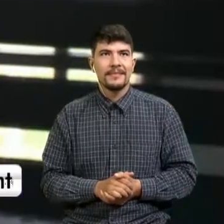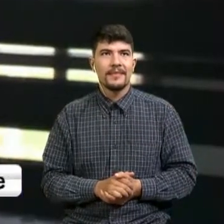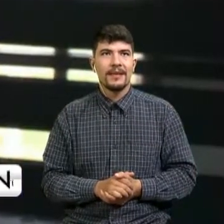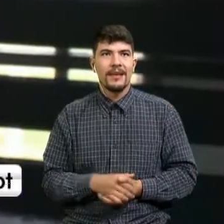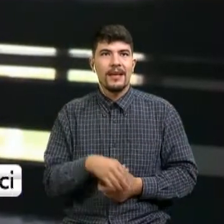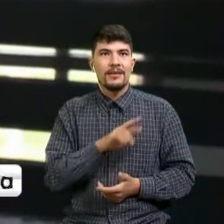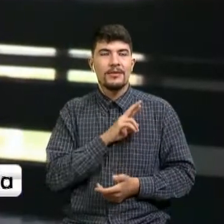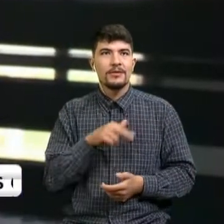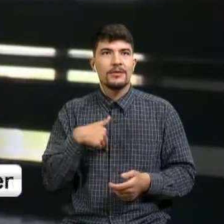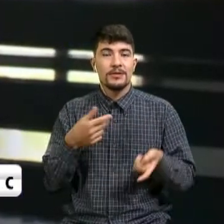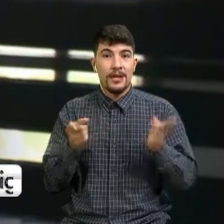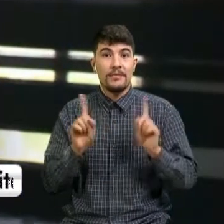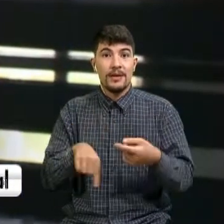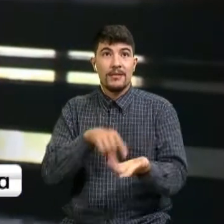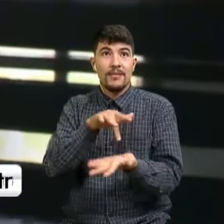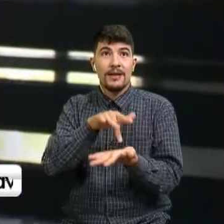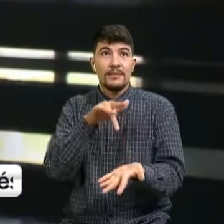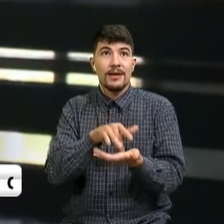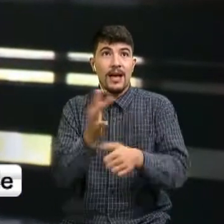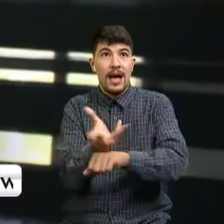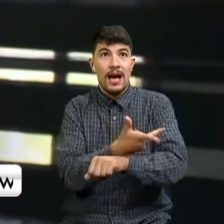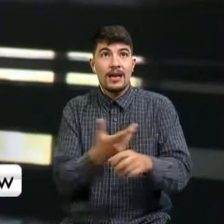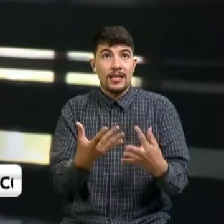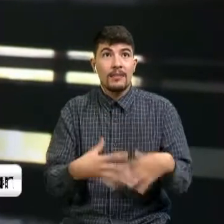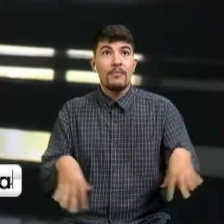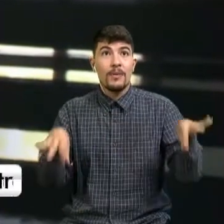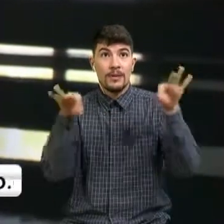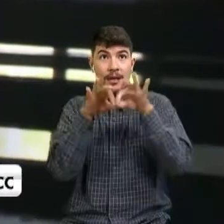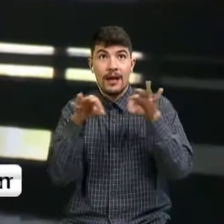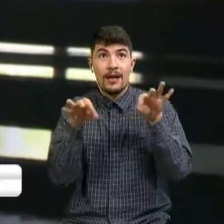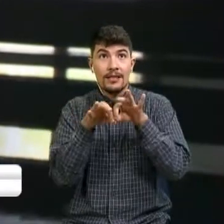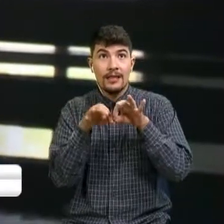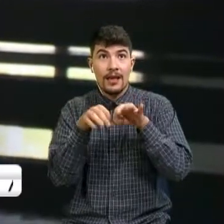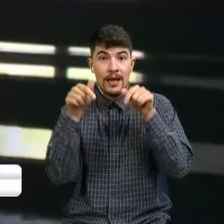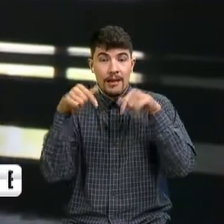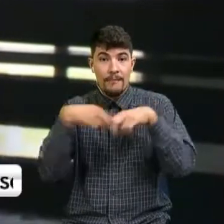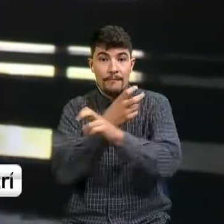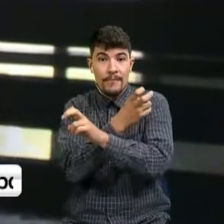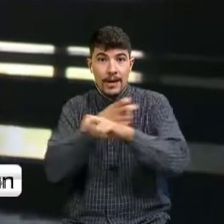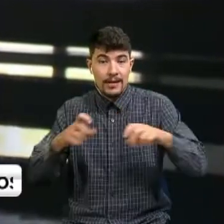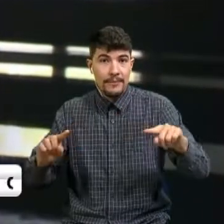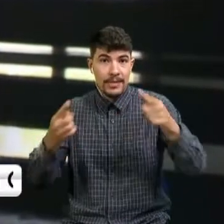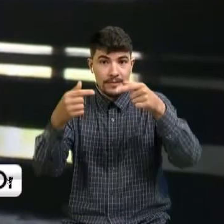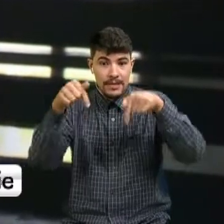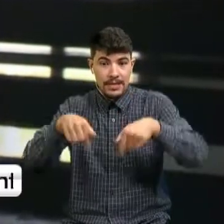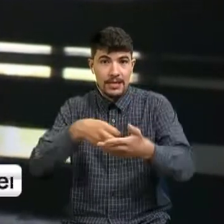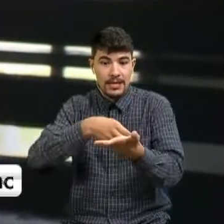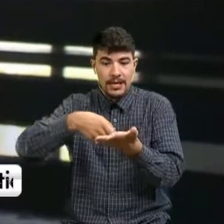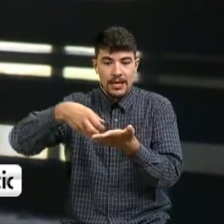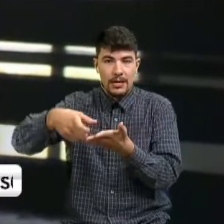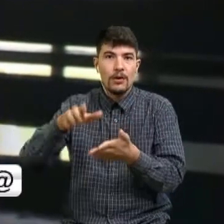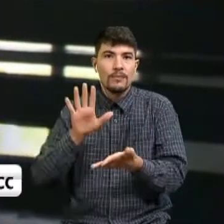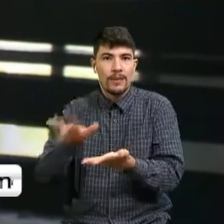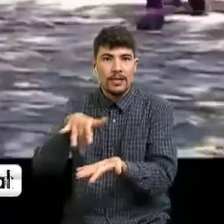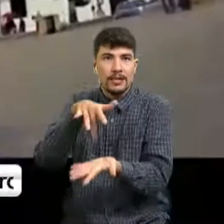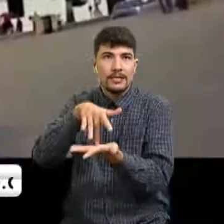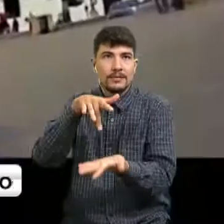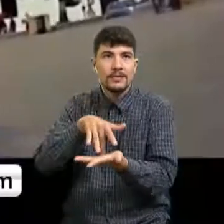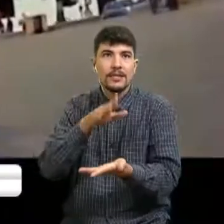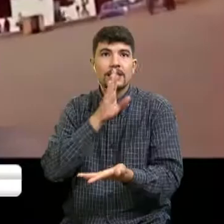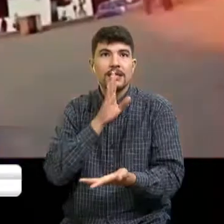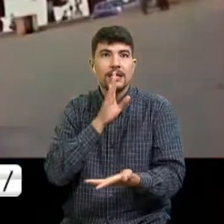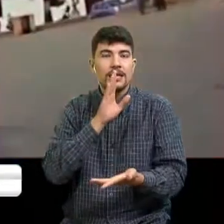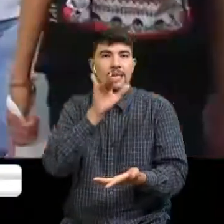tener la participación de unos artistas muy importantes en el Parque Principal de Girón, donde estará la participación